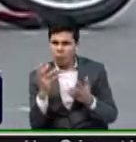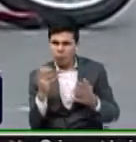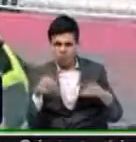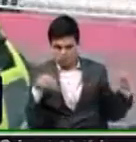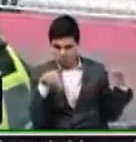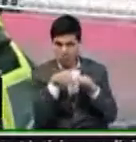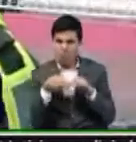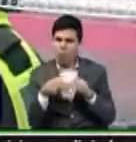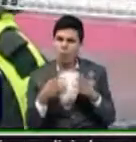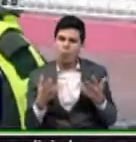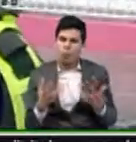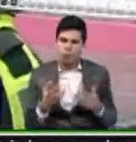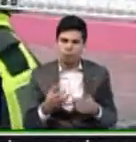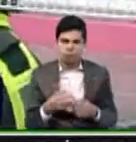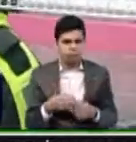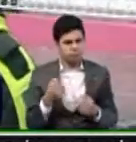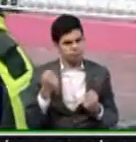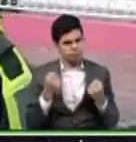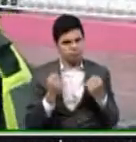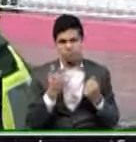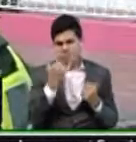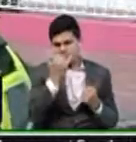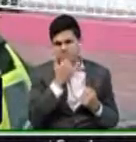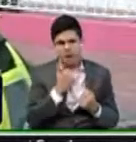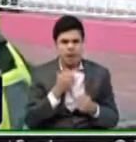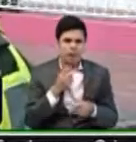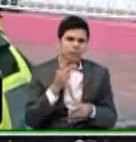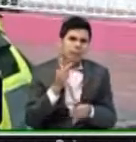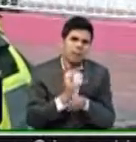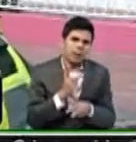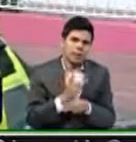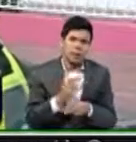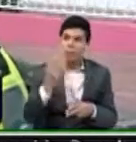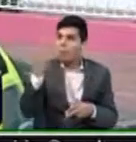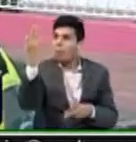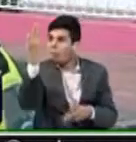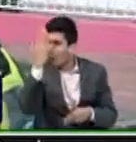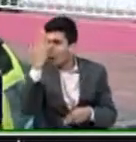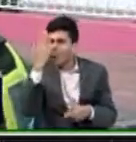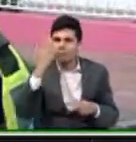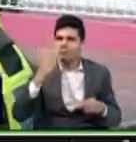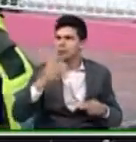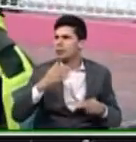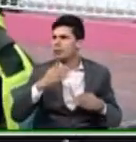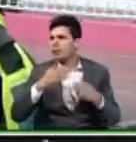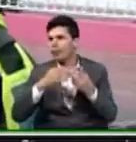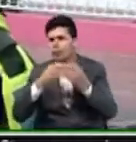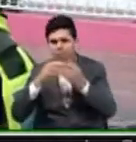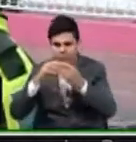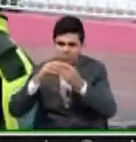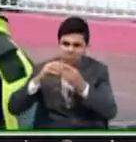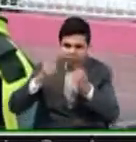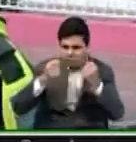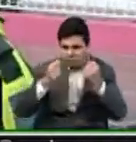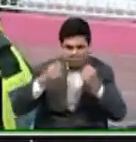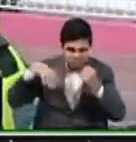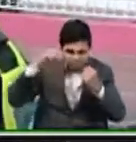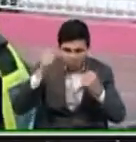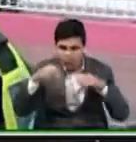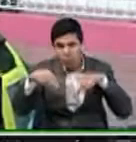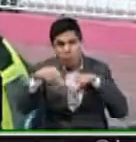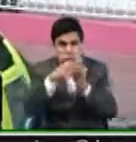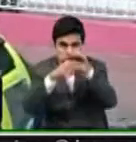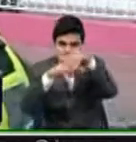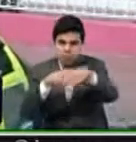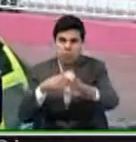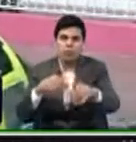implicado. Eso se llama una maniobra altamente peligrosa. Es una infracción que aproximadamente cuesta o está en